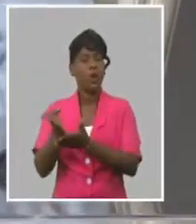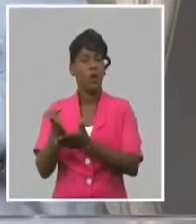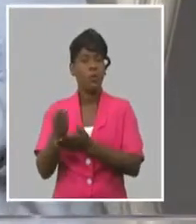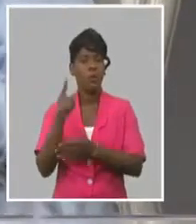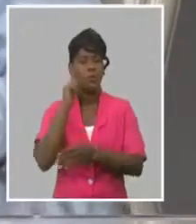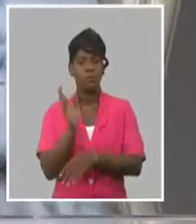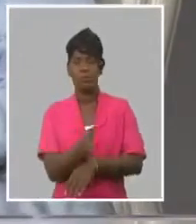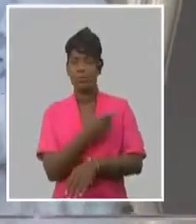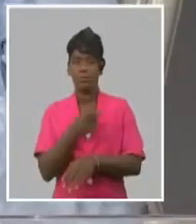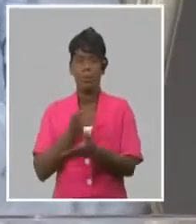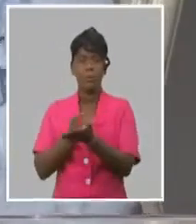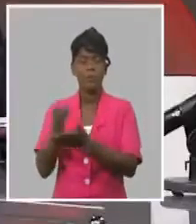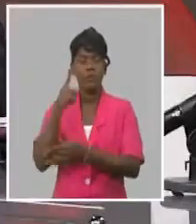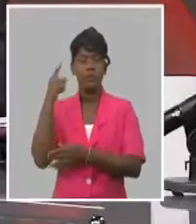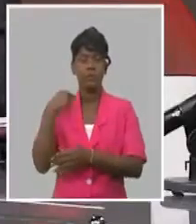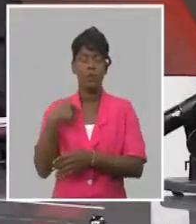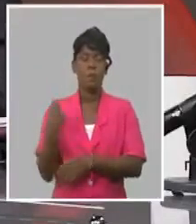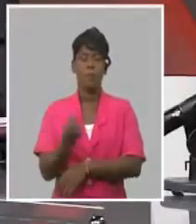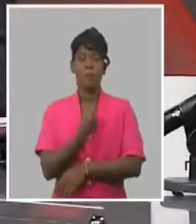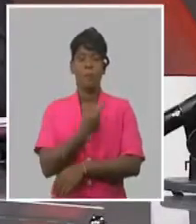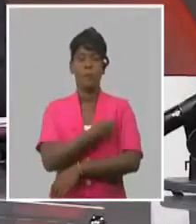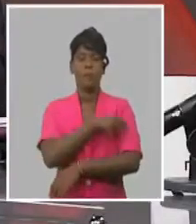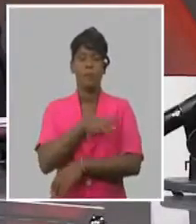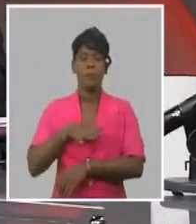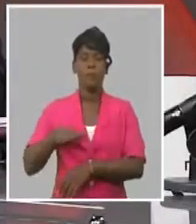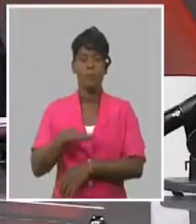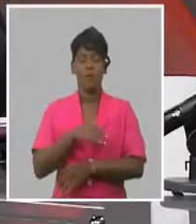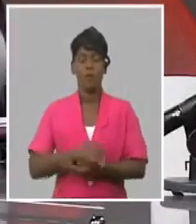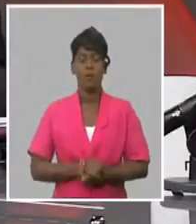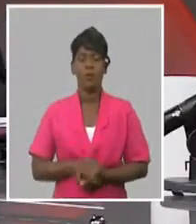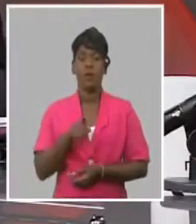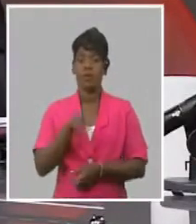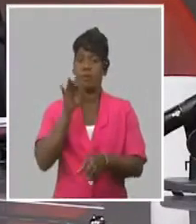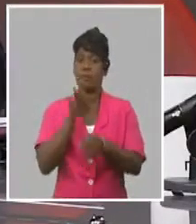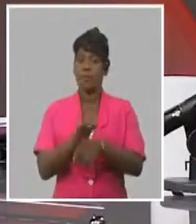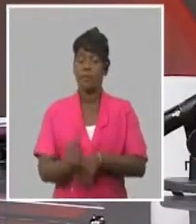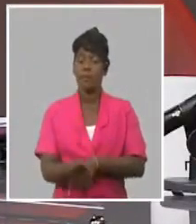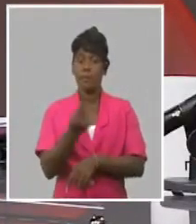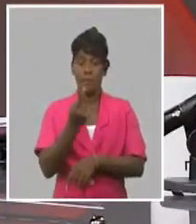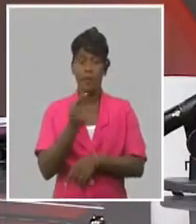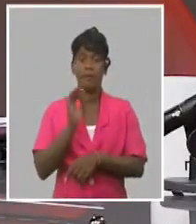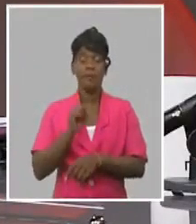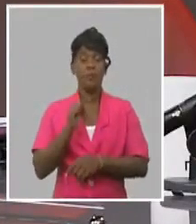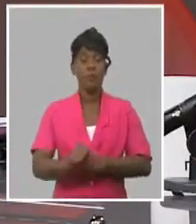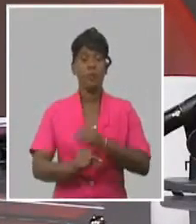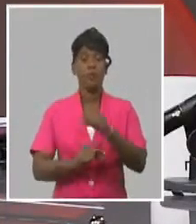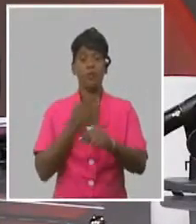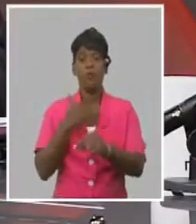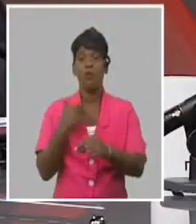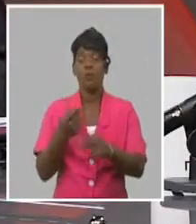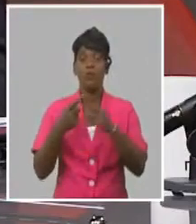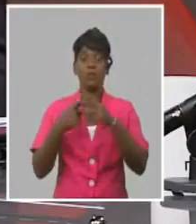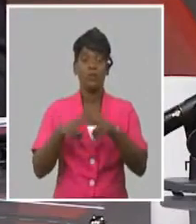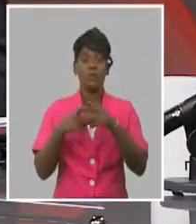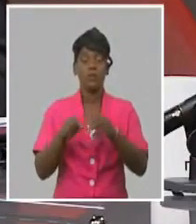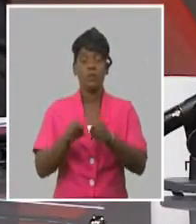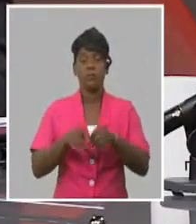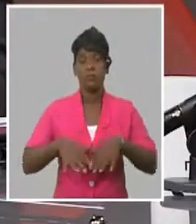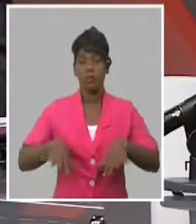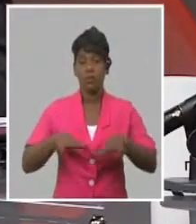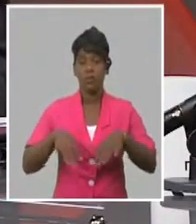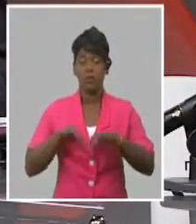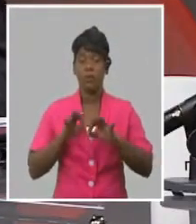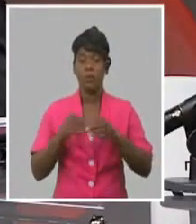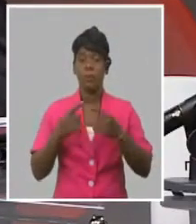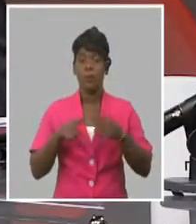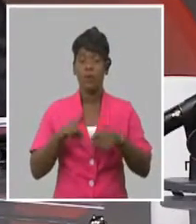y desarrollándonos. Bueno, son elementos iniciales de este complejo proceso de ordenamiento del país, que como se ha dicho, pues